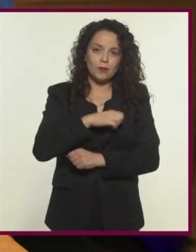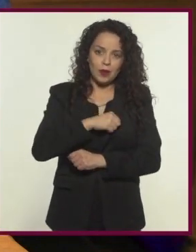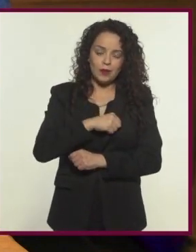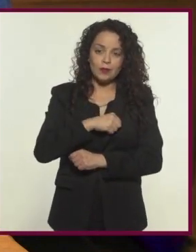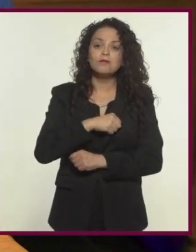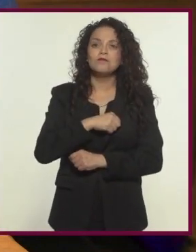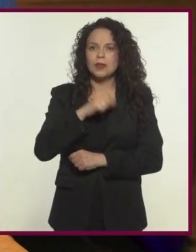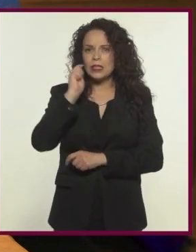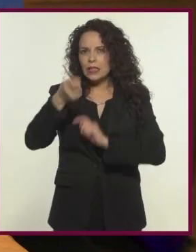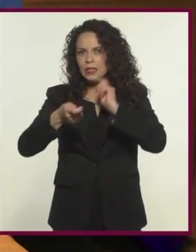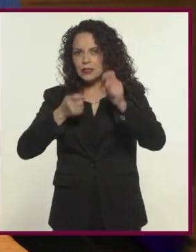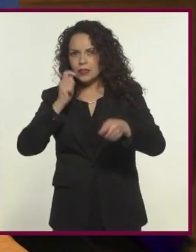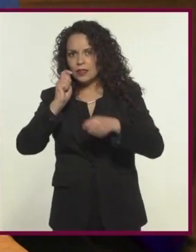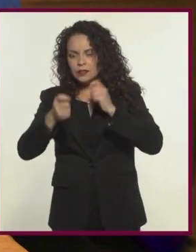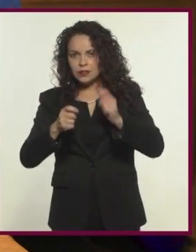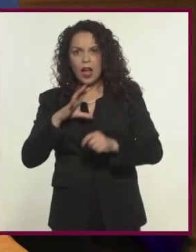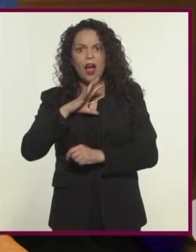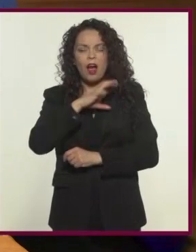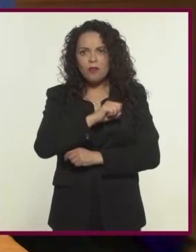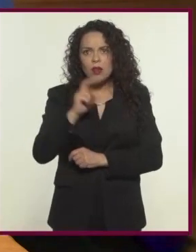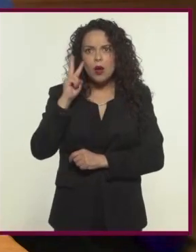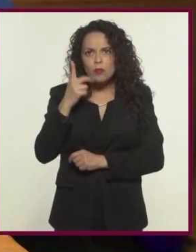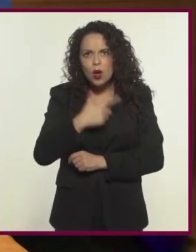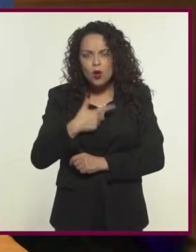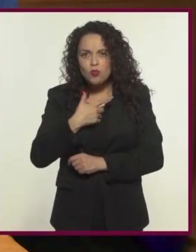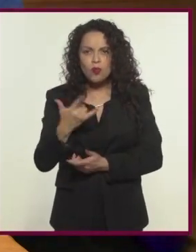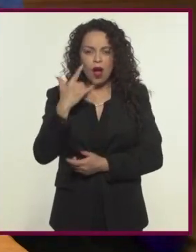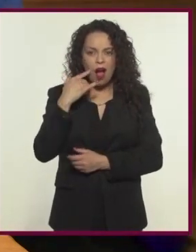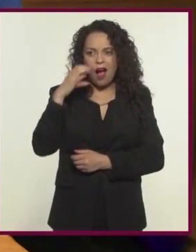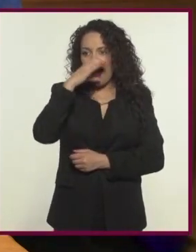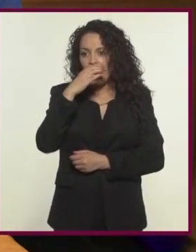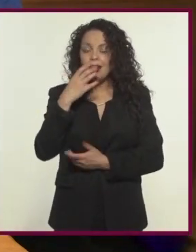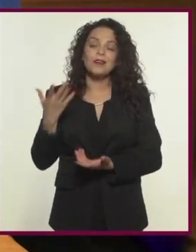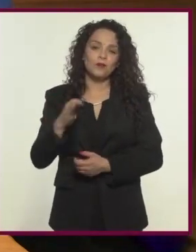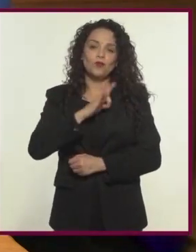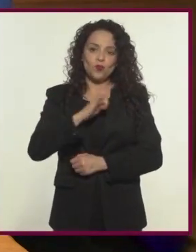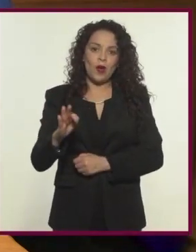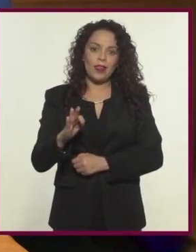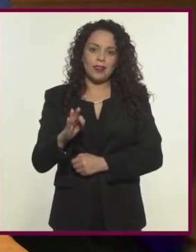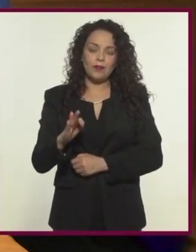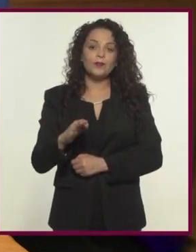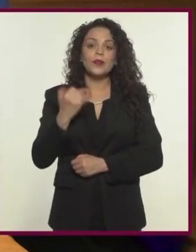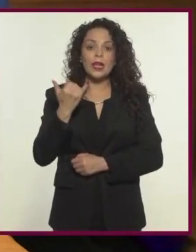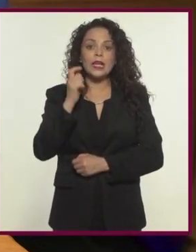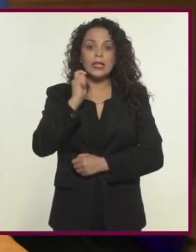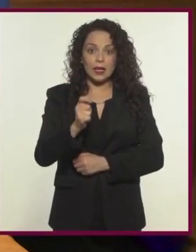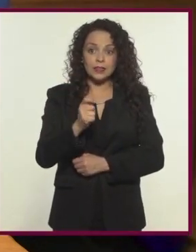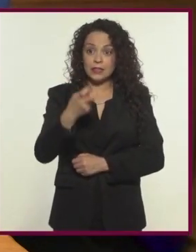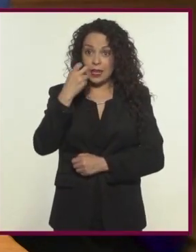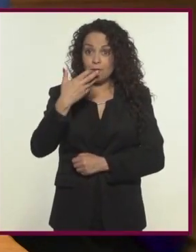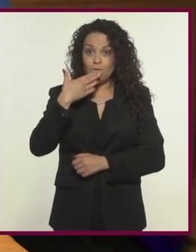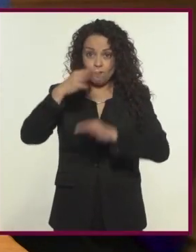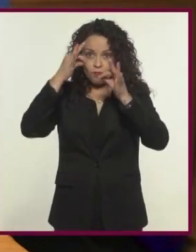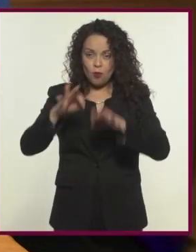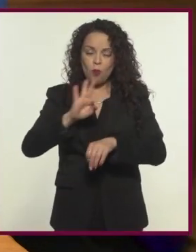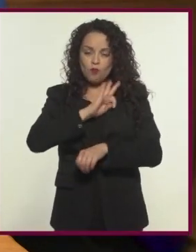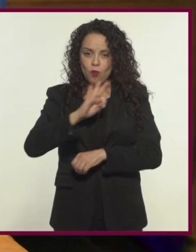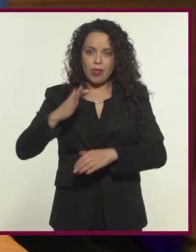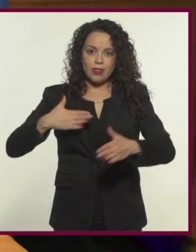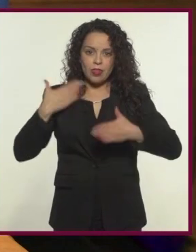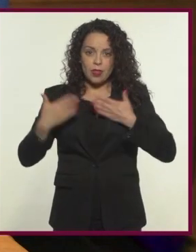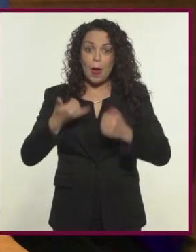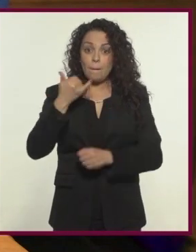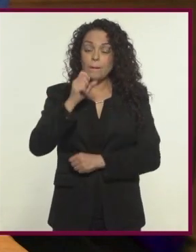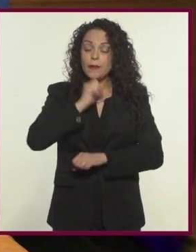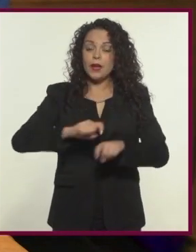sus elementos, podremos disfrutar tanto del cine comercial como del cine de autor. Finalmente, un buen producto nos divertirá, pero también